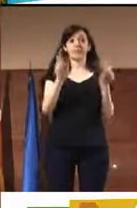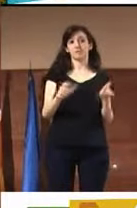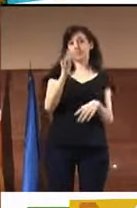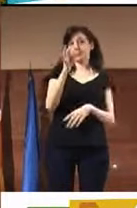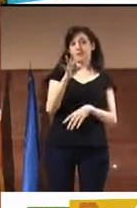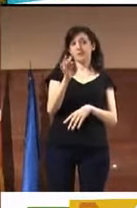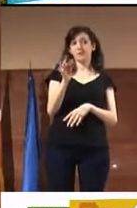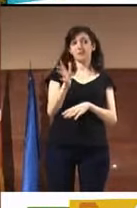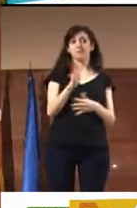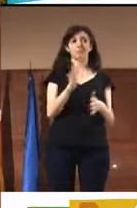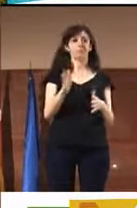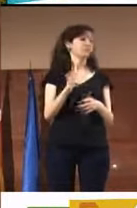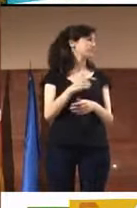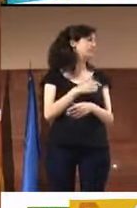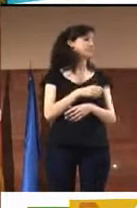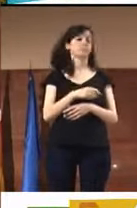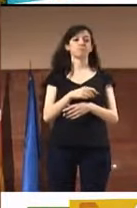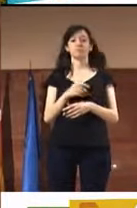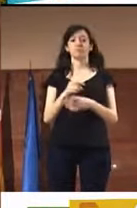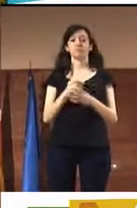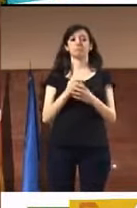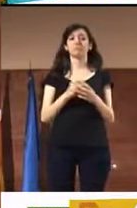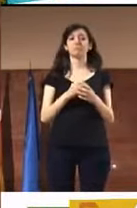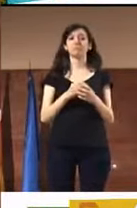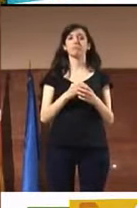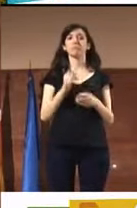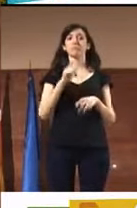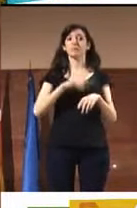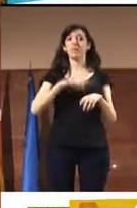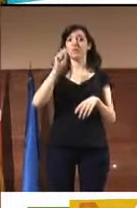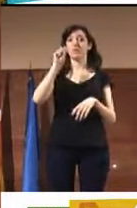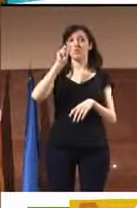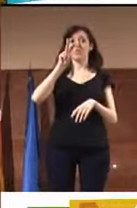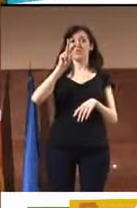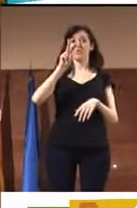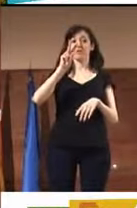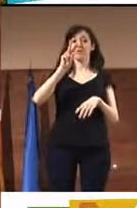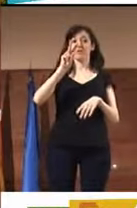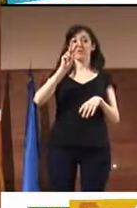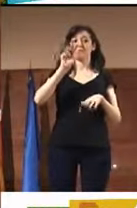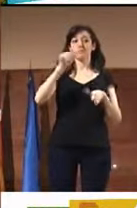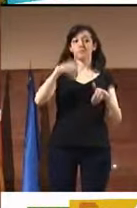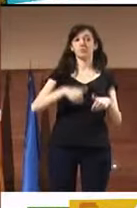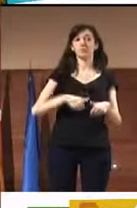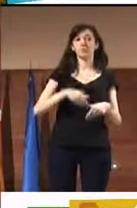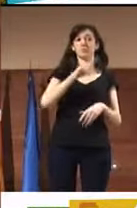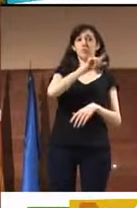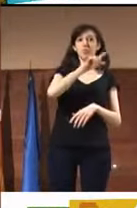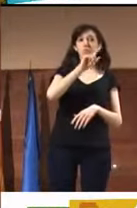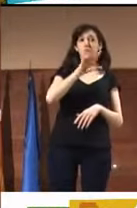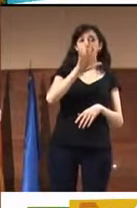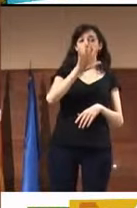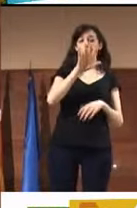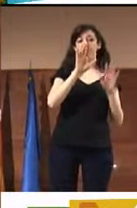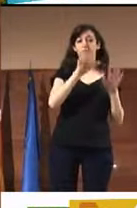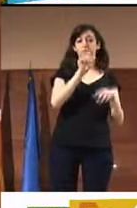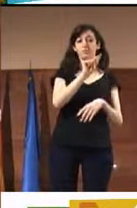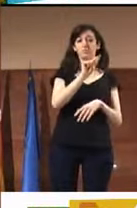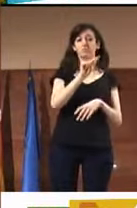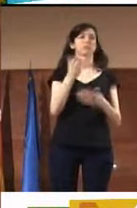¿no? A las 12, son las 11:10. Ah, pues estupendo, pues mucho